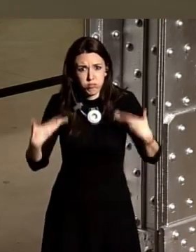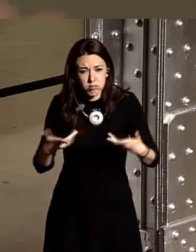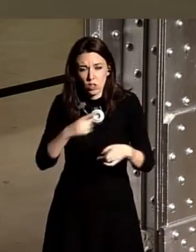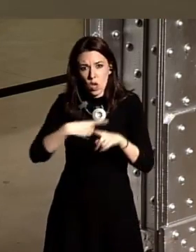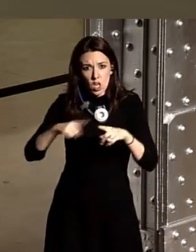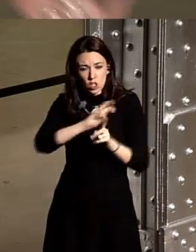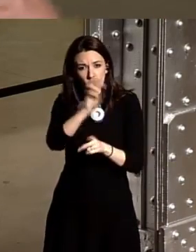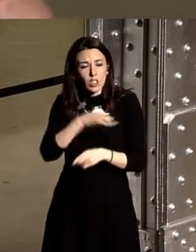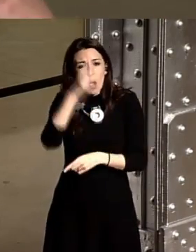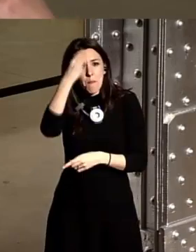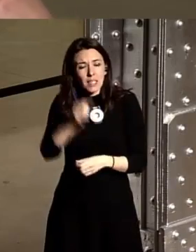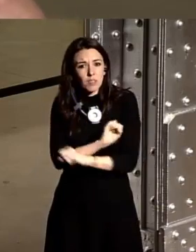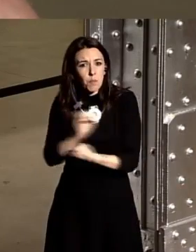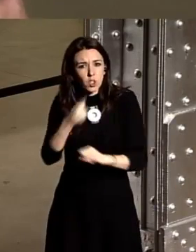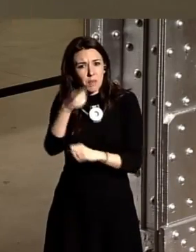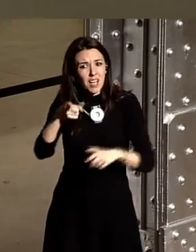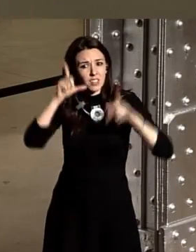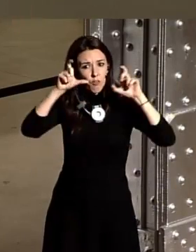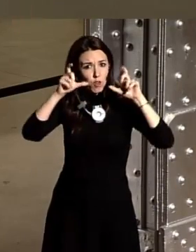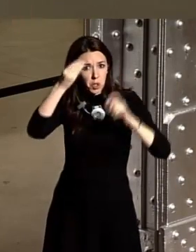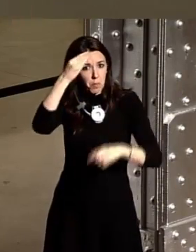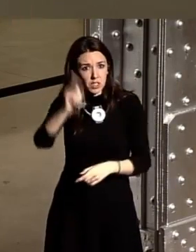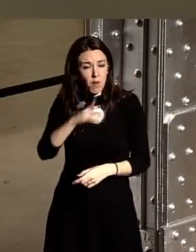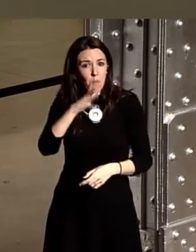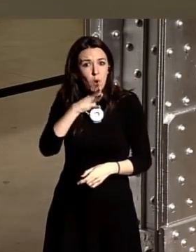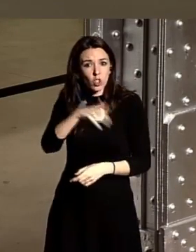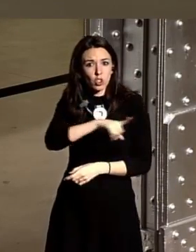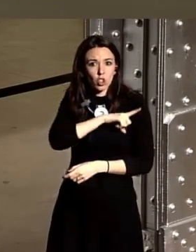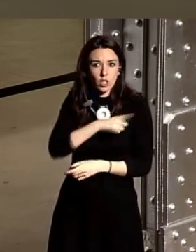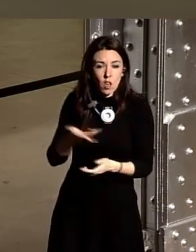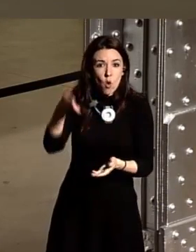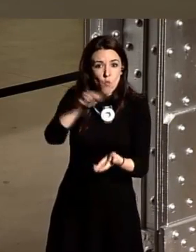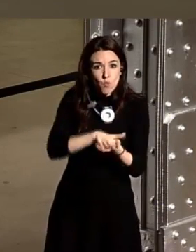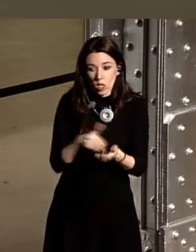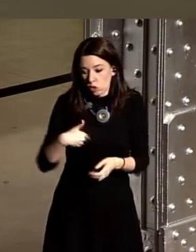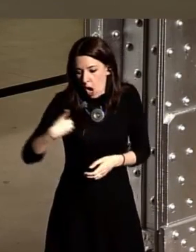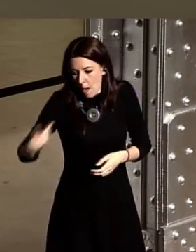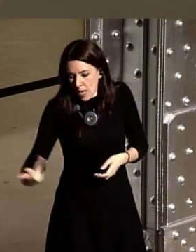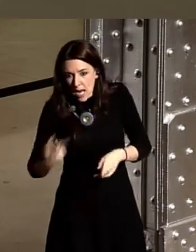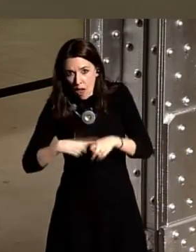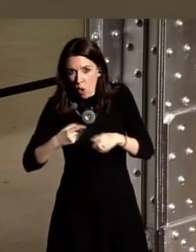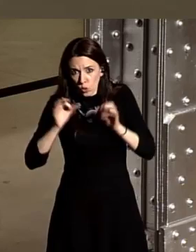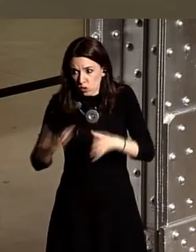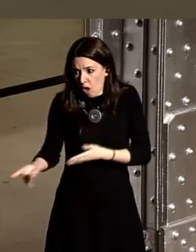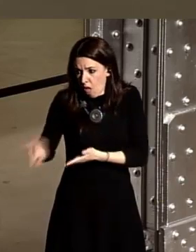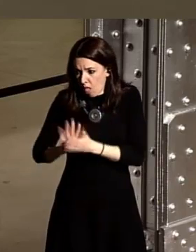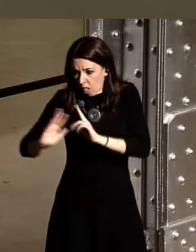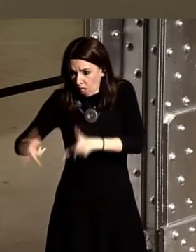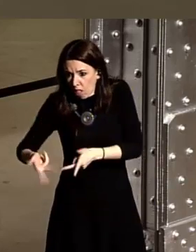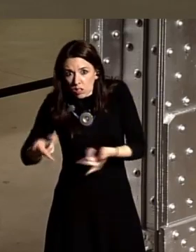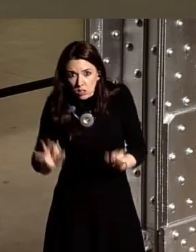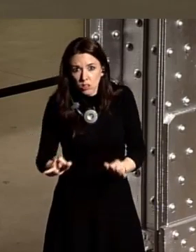y yo no pensaba en esta foto porque un soldado se había muerto a mi lado y todo eso. Al